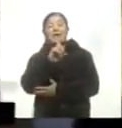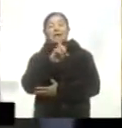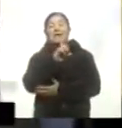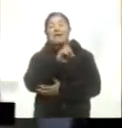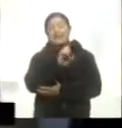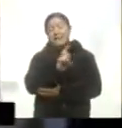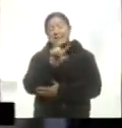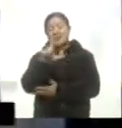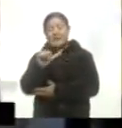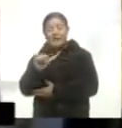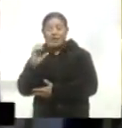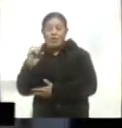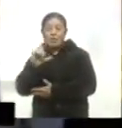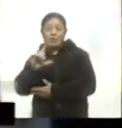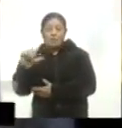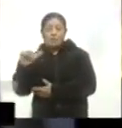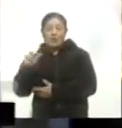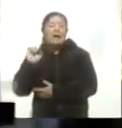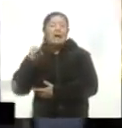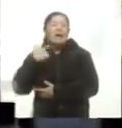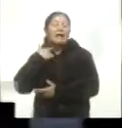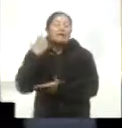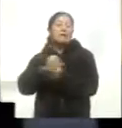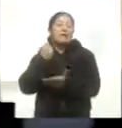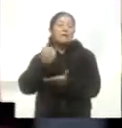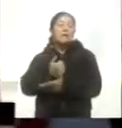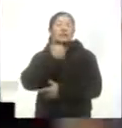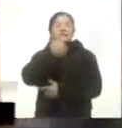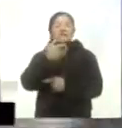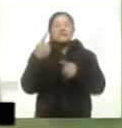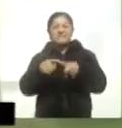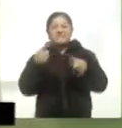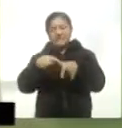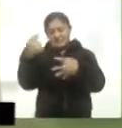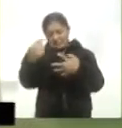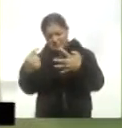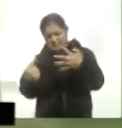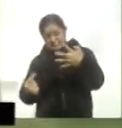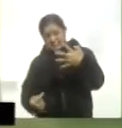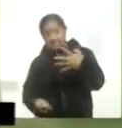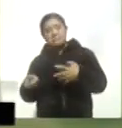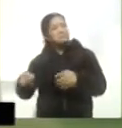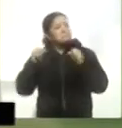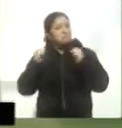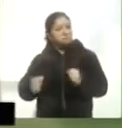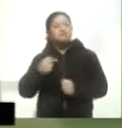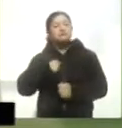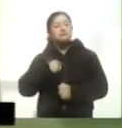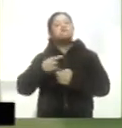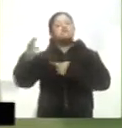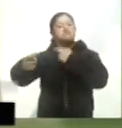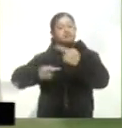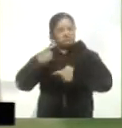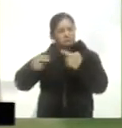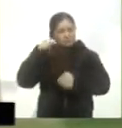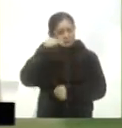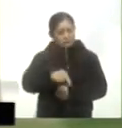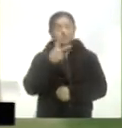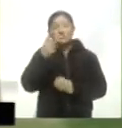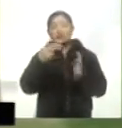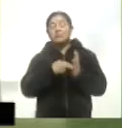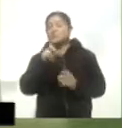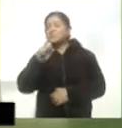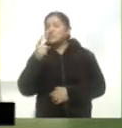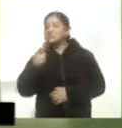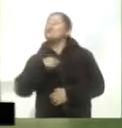boxeador Oscar de la Hoya, ex campeón mundial en 6 diferentes categorías, confirmó su regreso a los cuadriláteros para pelear en